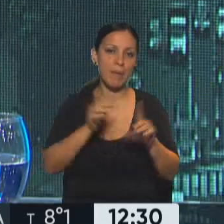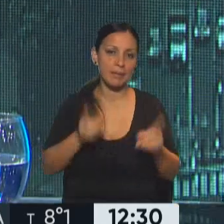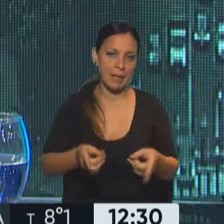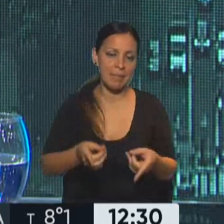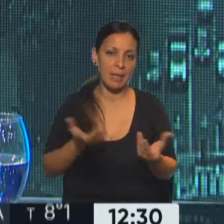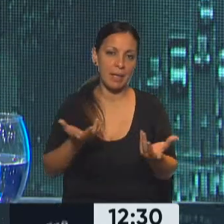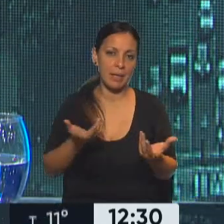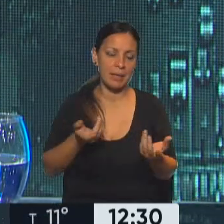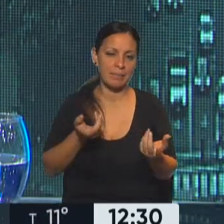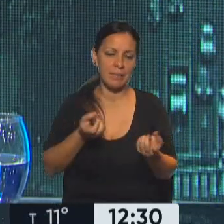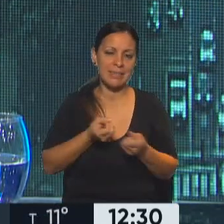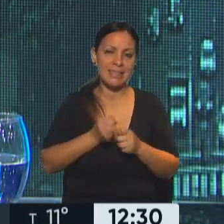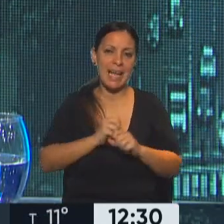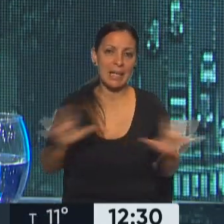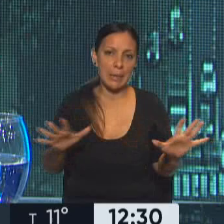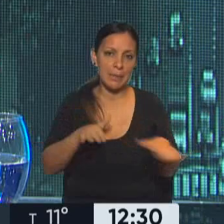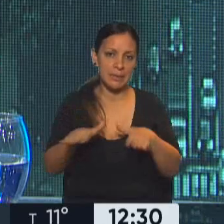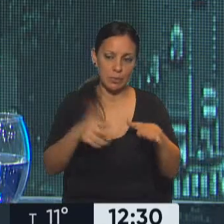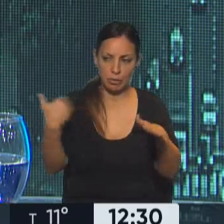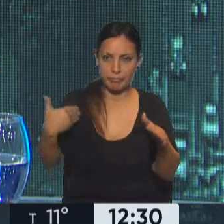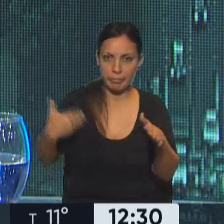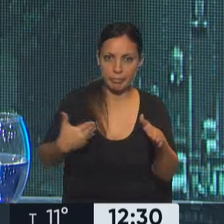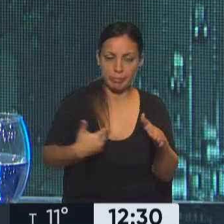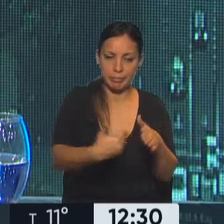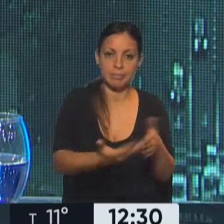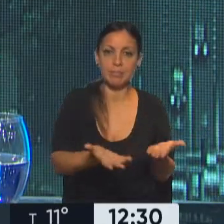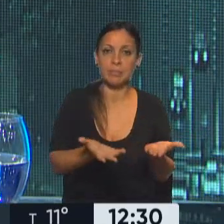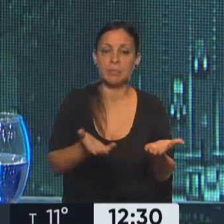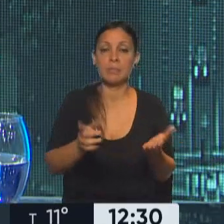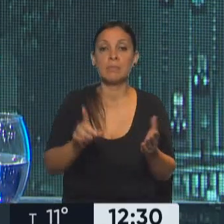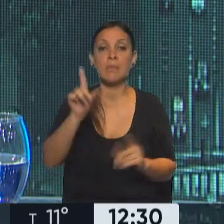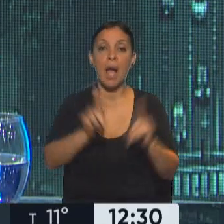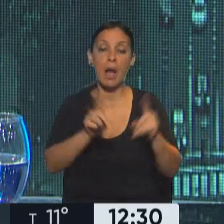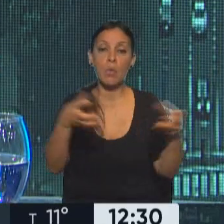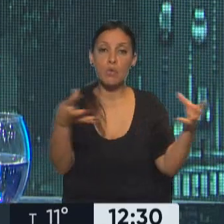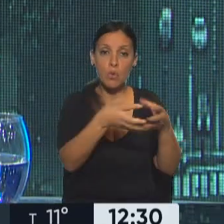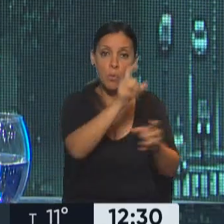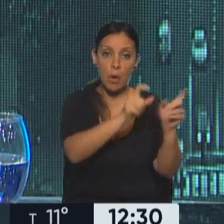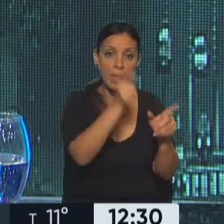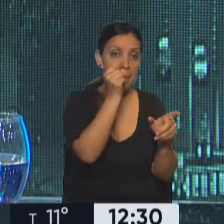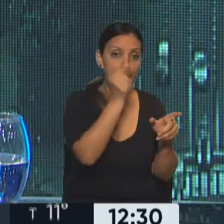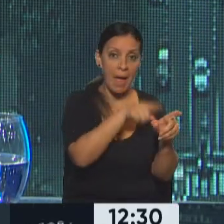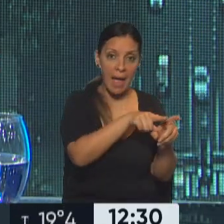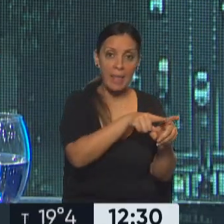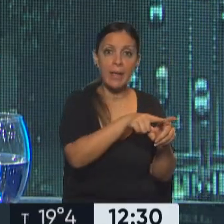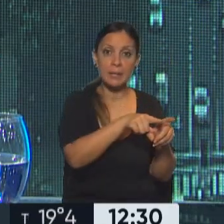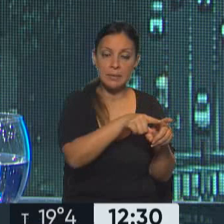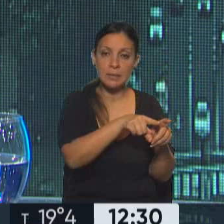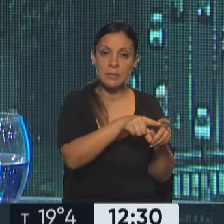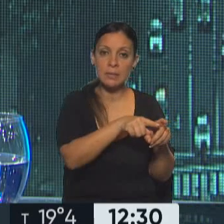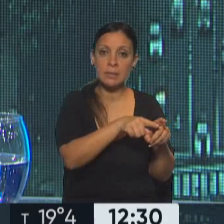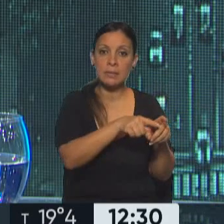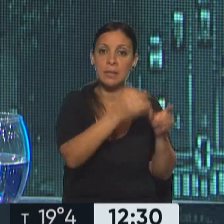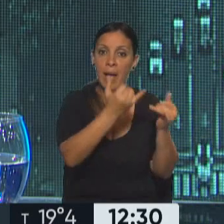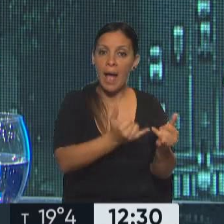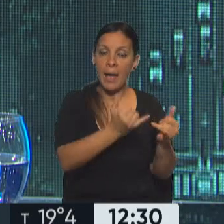catástrofes recientes que estamos viviendo, y desde ya puede haber un grupo de progenitores que está en una situación de tanta